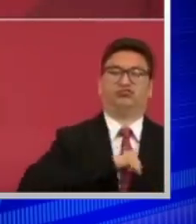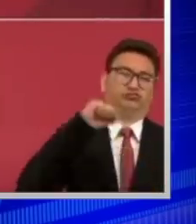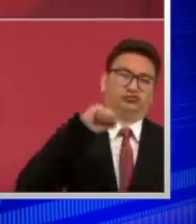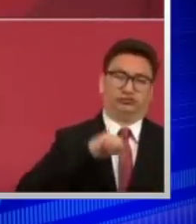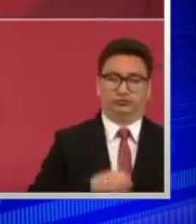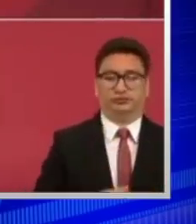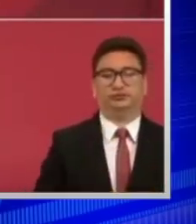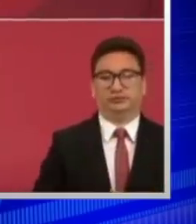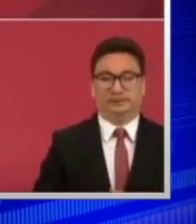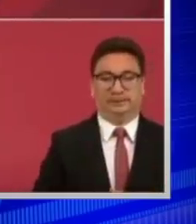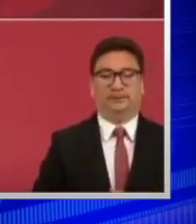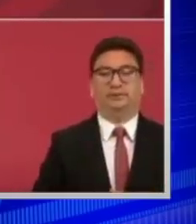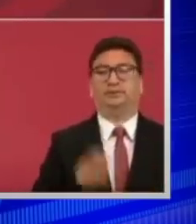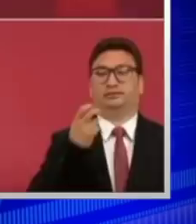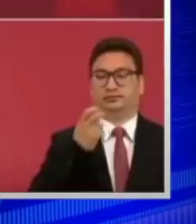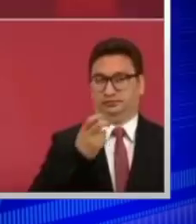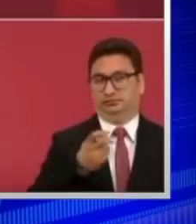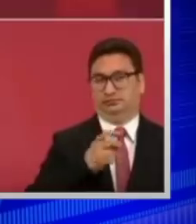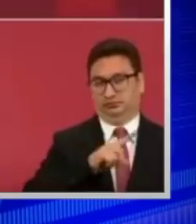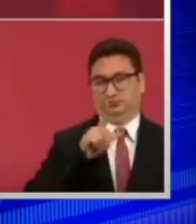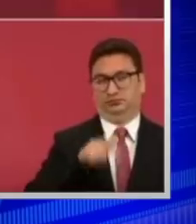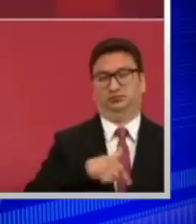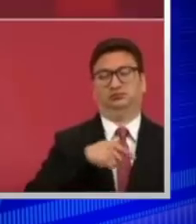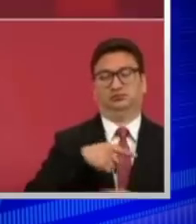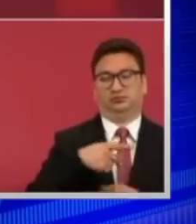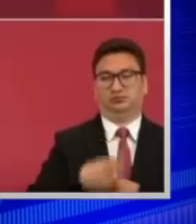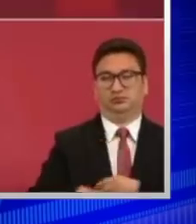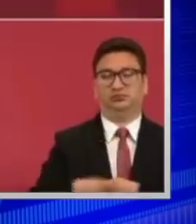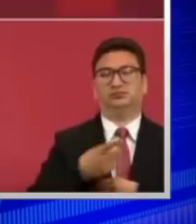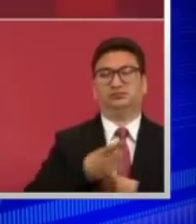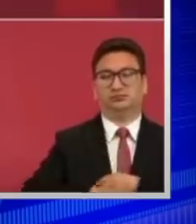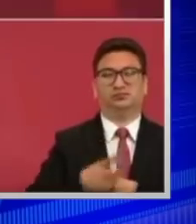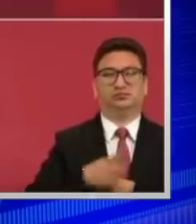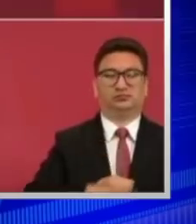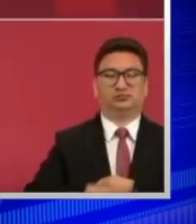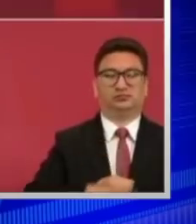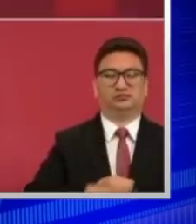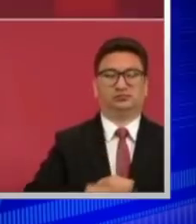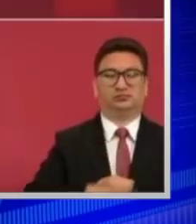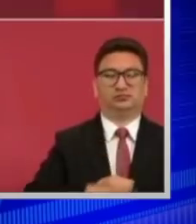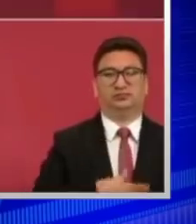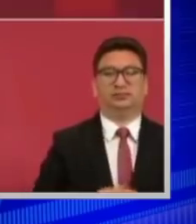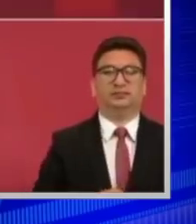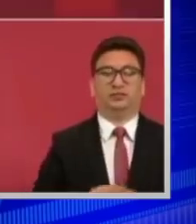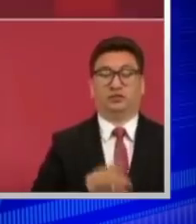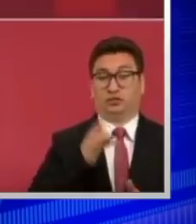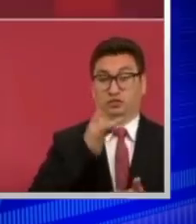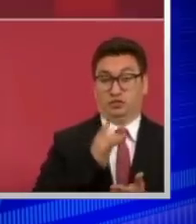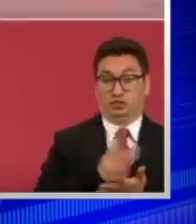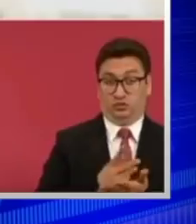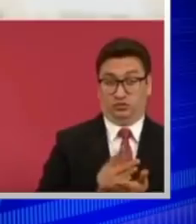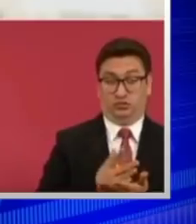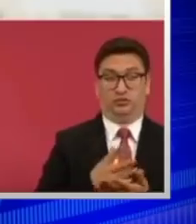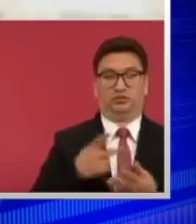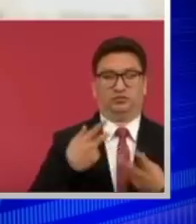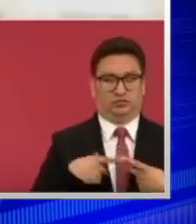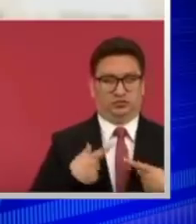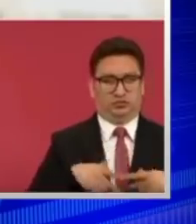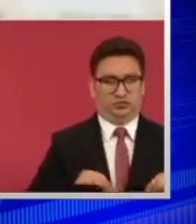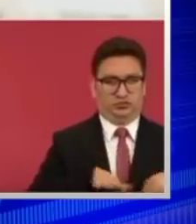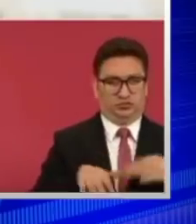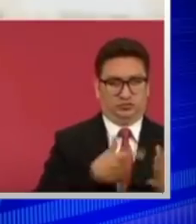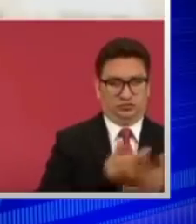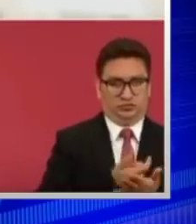porque eso perjudica mucho no se trata nada más de aumentar el salario